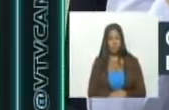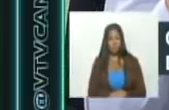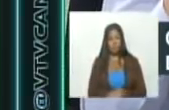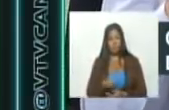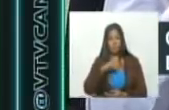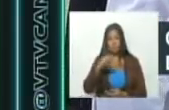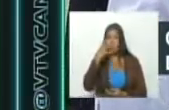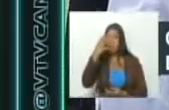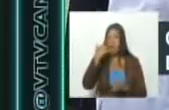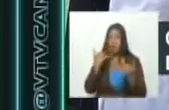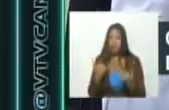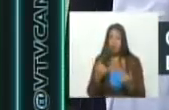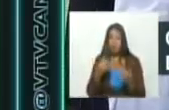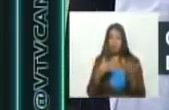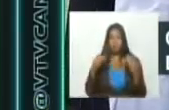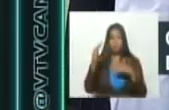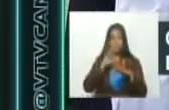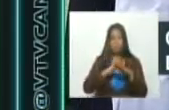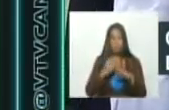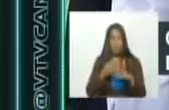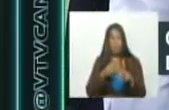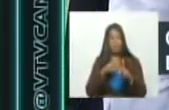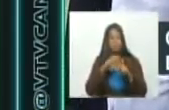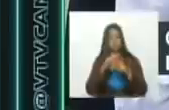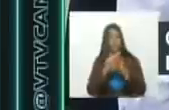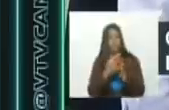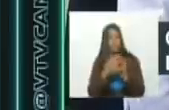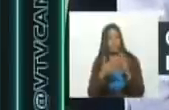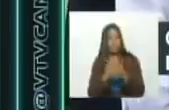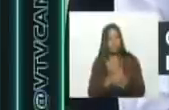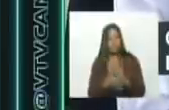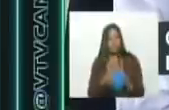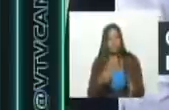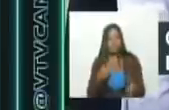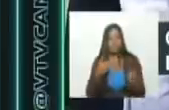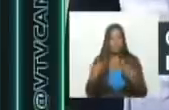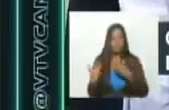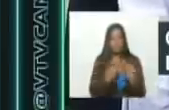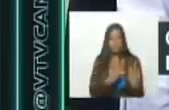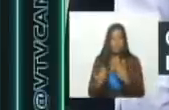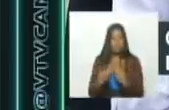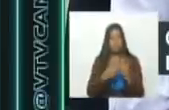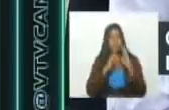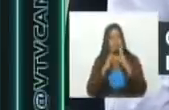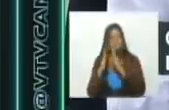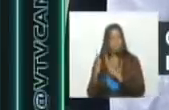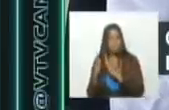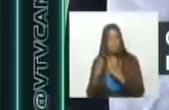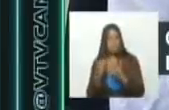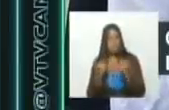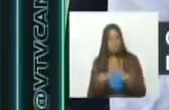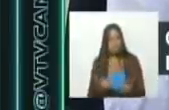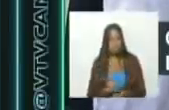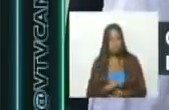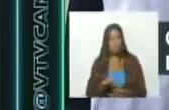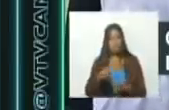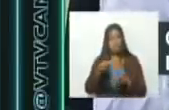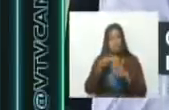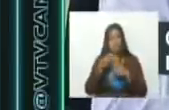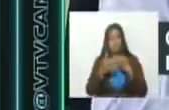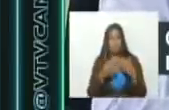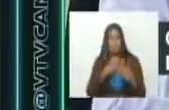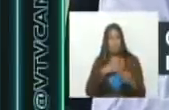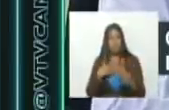el grito al cielo. Es una cuestión, es una batalla por la distribución de la renta. Yo tengo un ingreso y